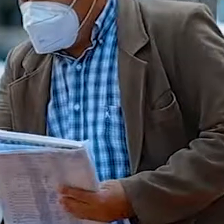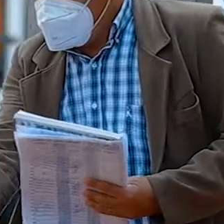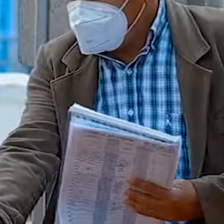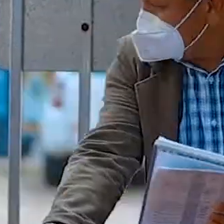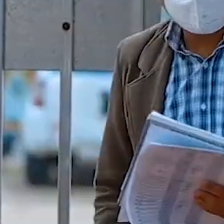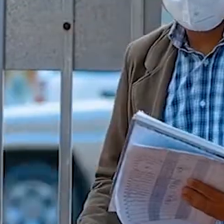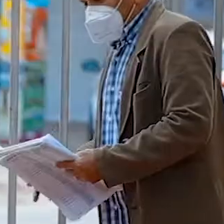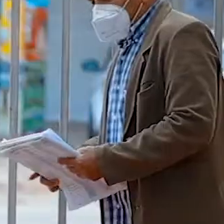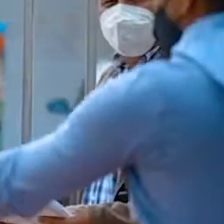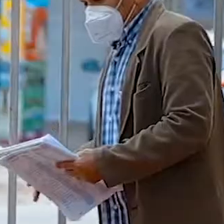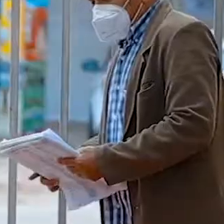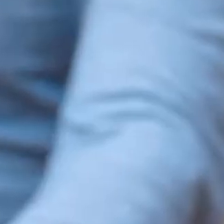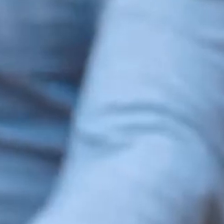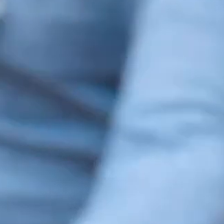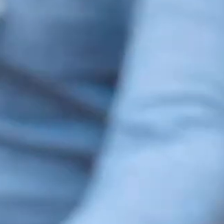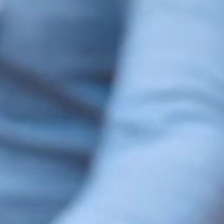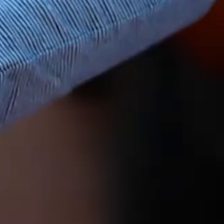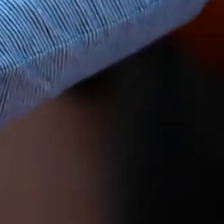tiempo.